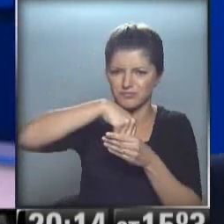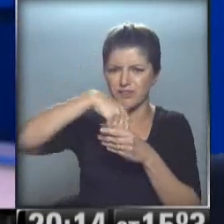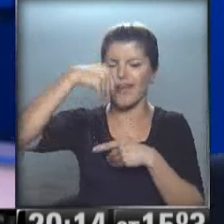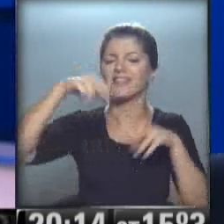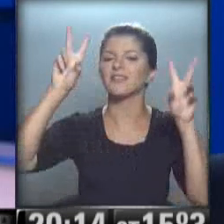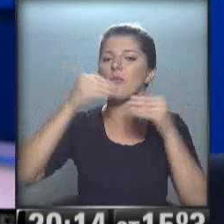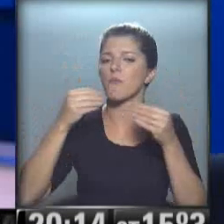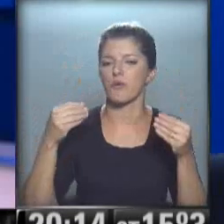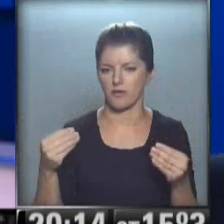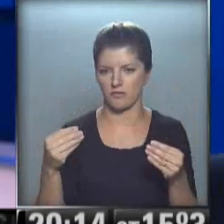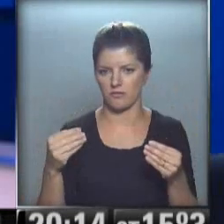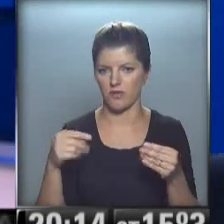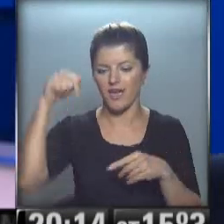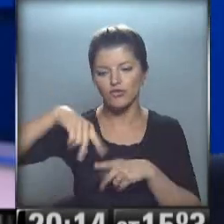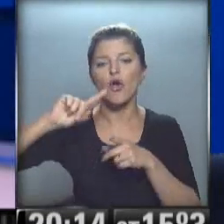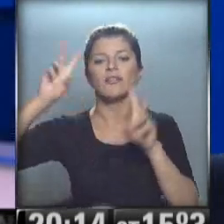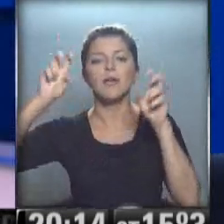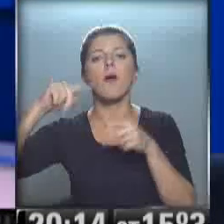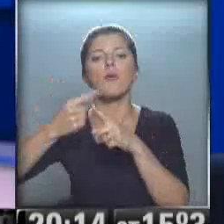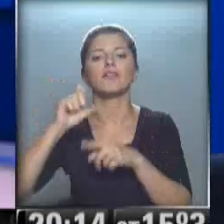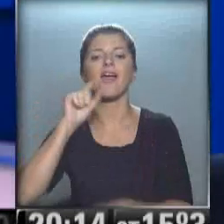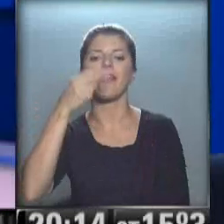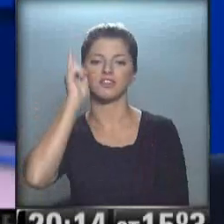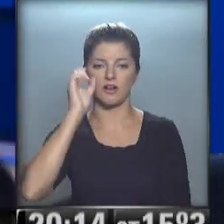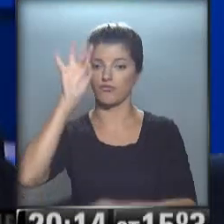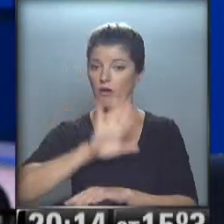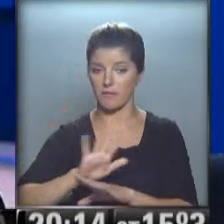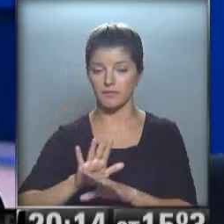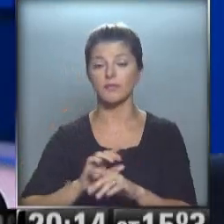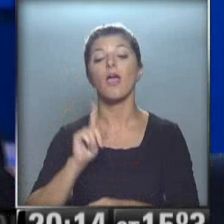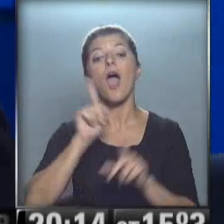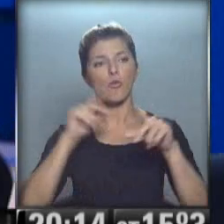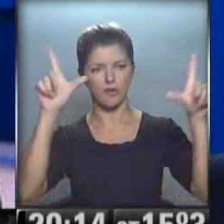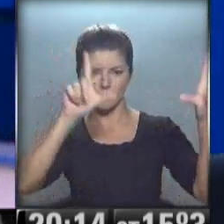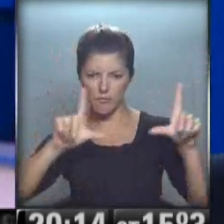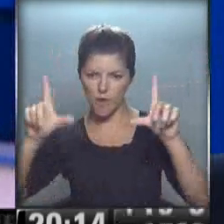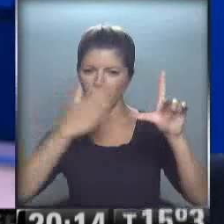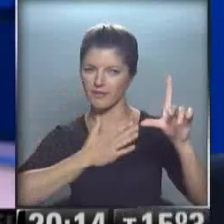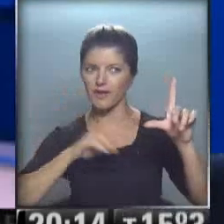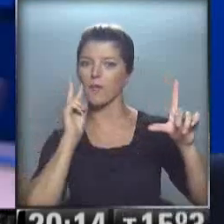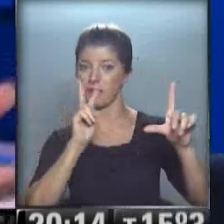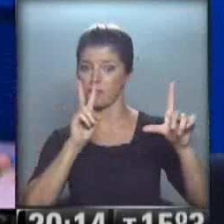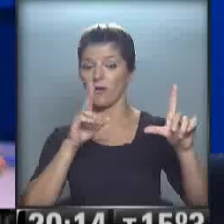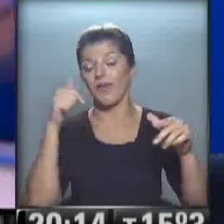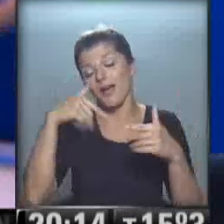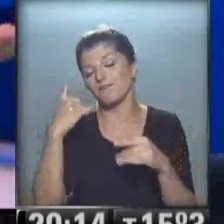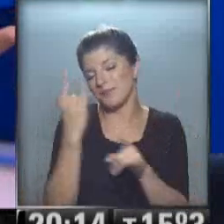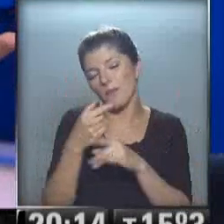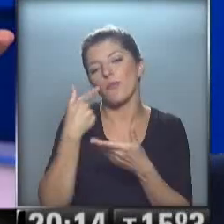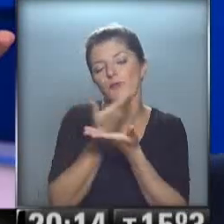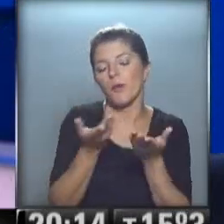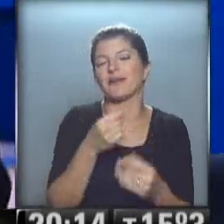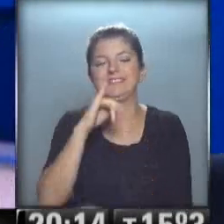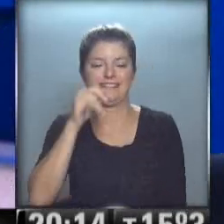abiertamente en la política chilena. Vimos imágenes pacíficas, que es algo que caracteriza a nuestro noticiero. Y claro, si usted pone